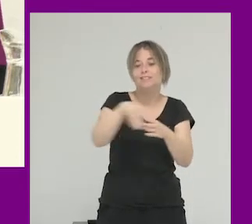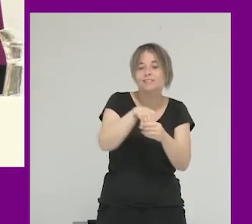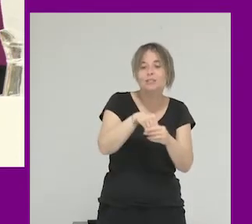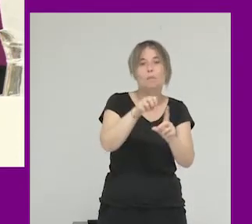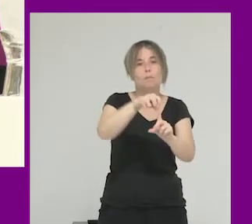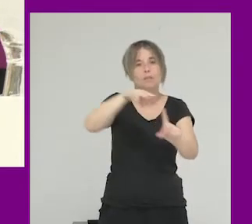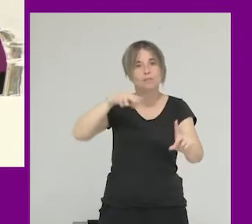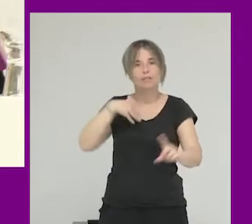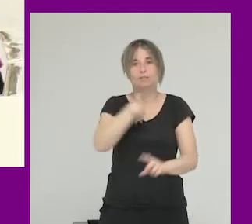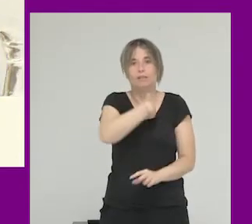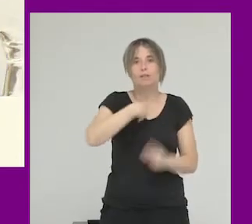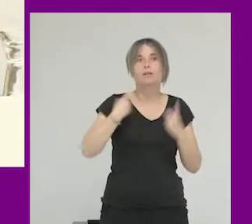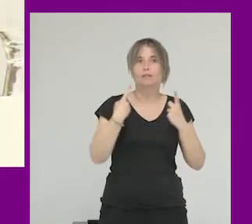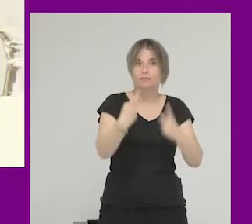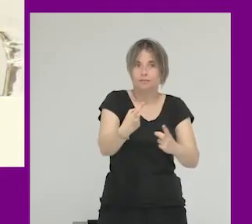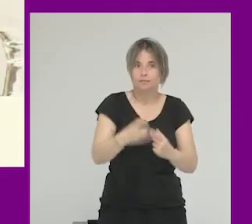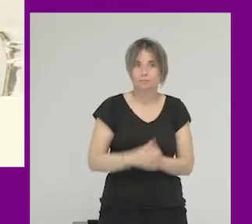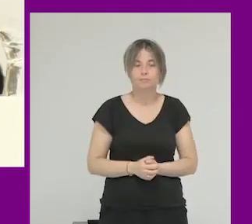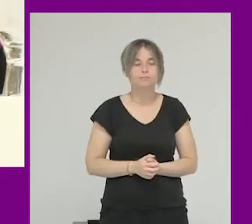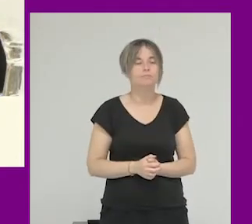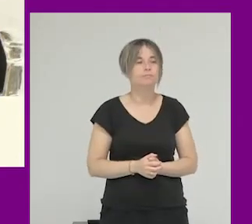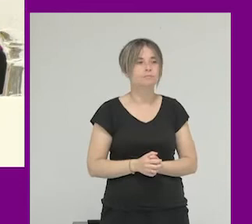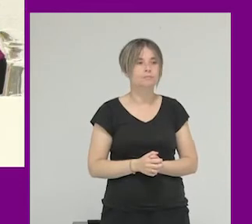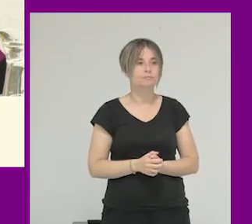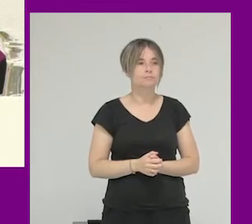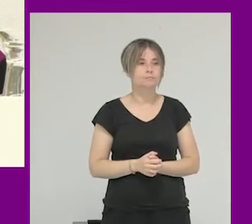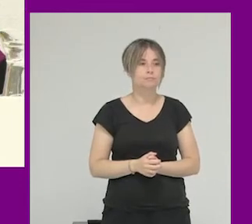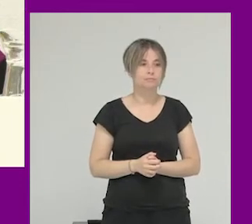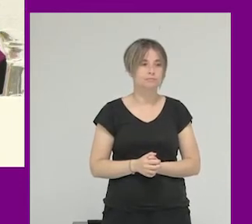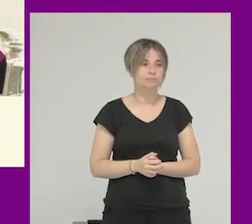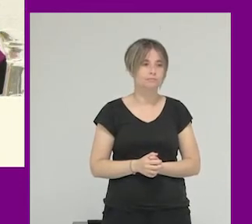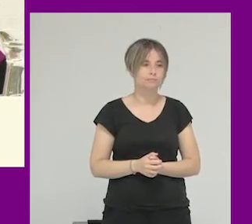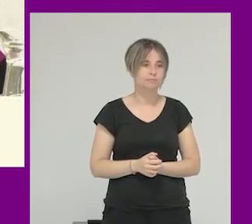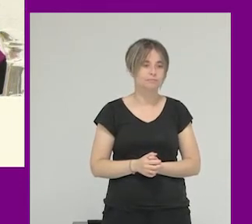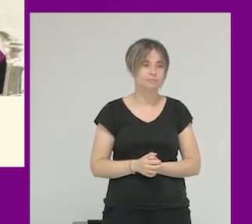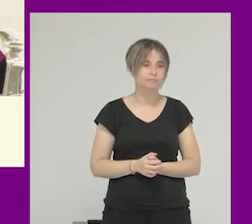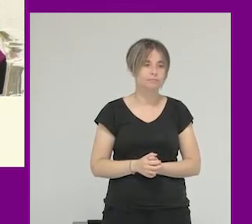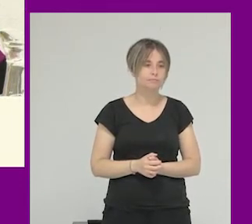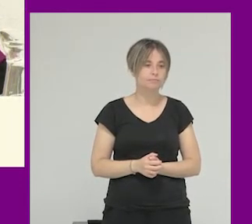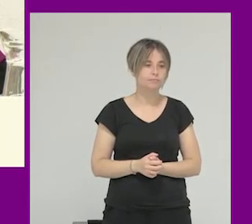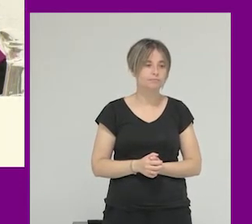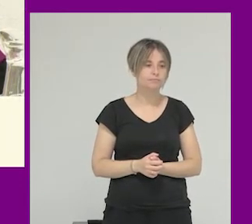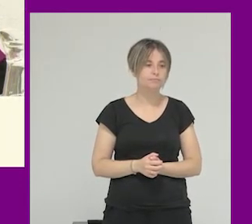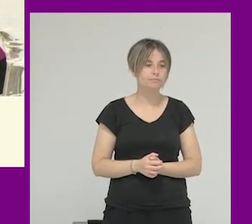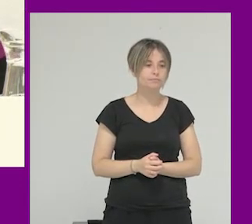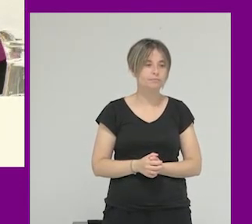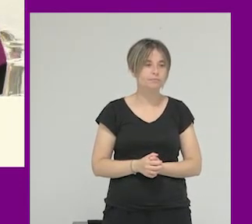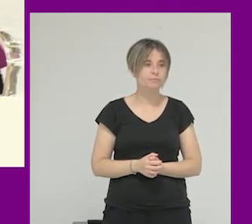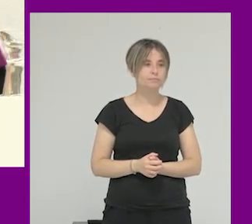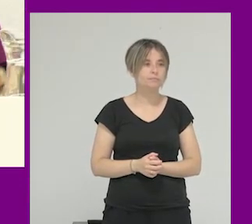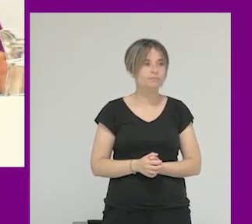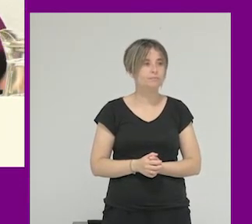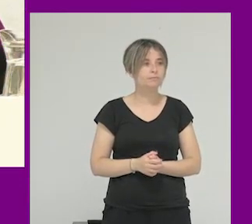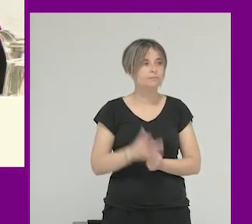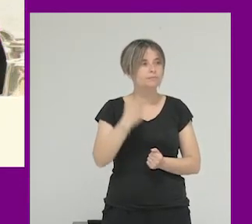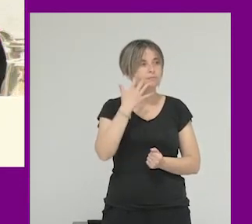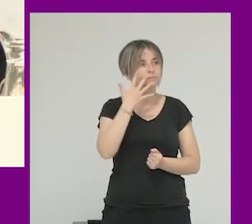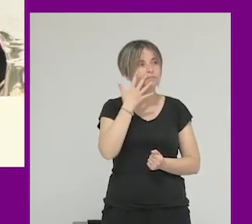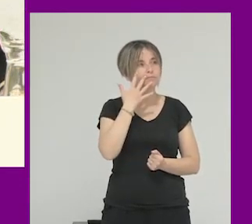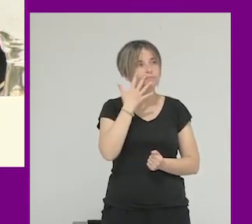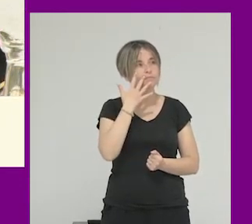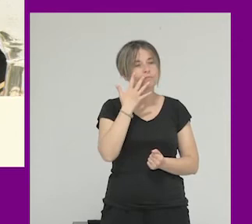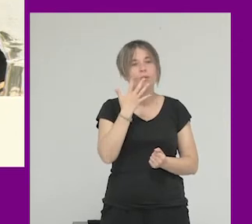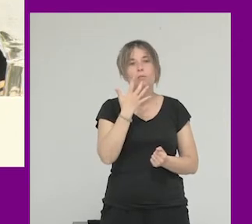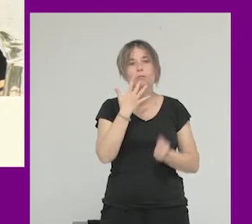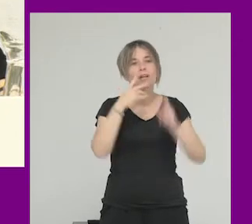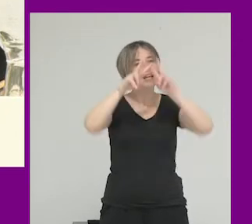perspectiva de género. ¿Cómo se ha regulado el tema